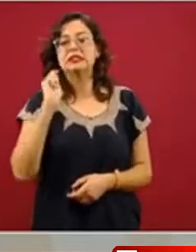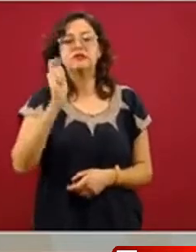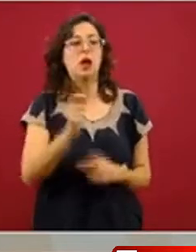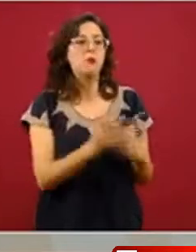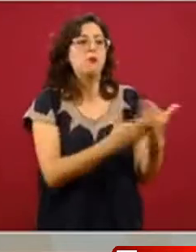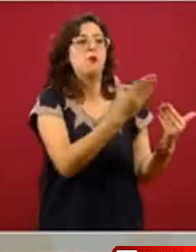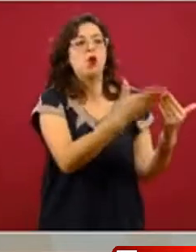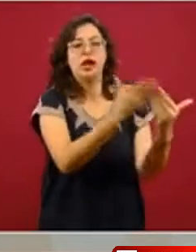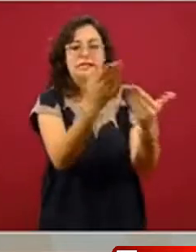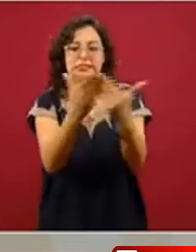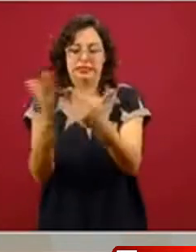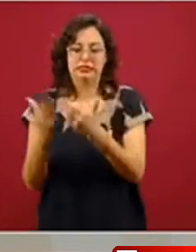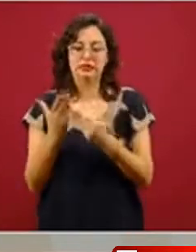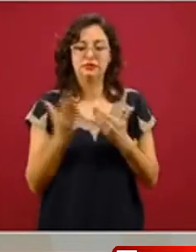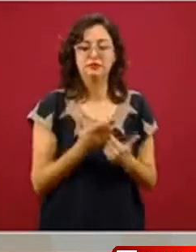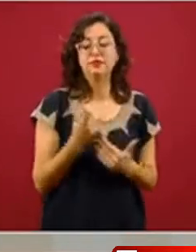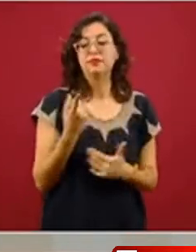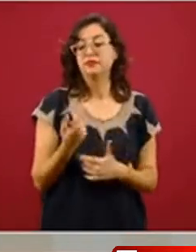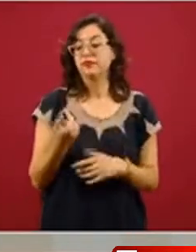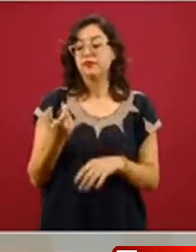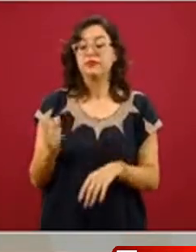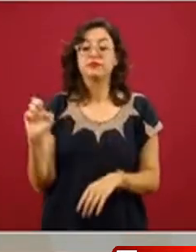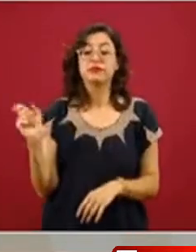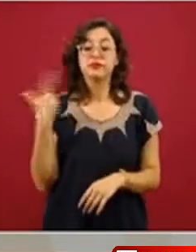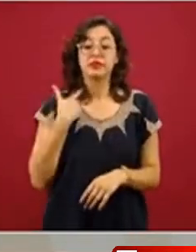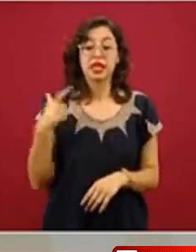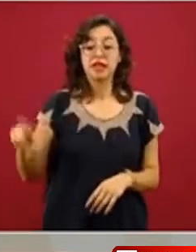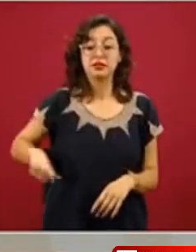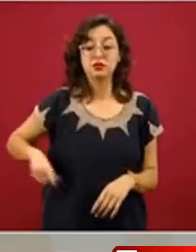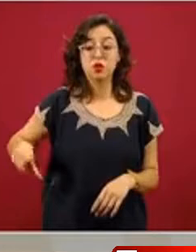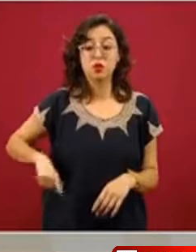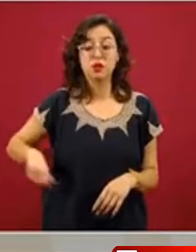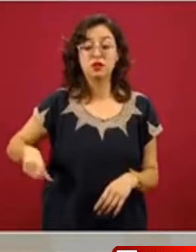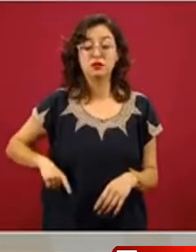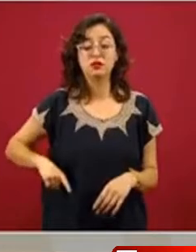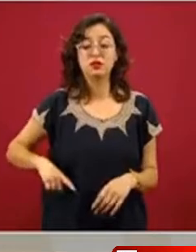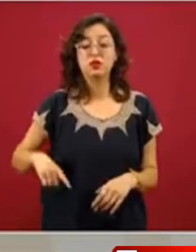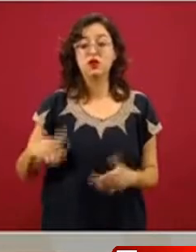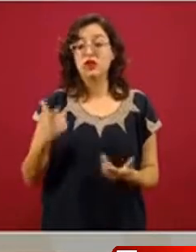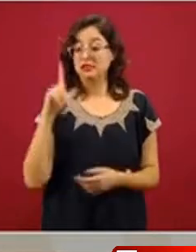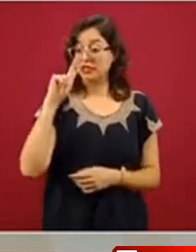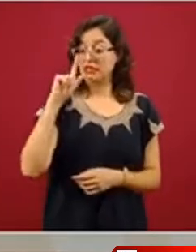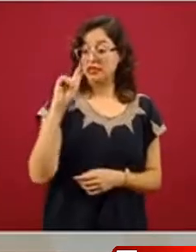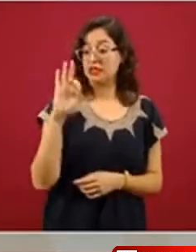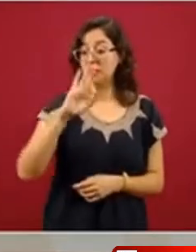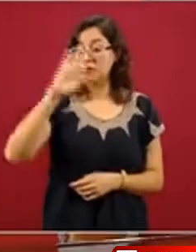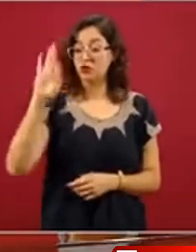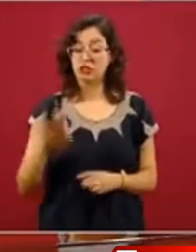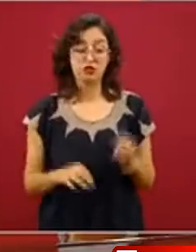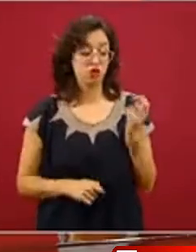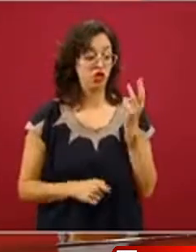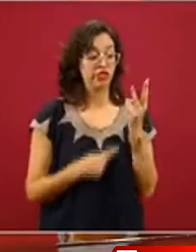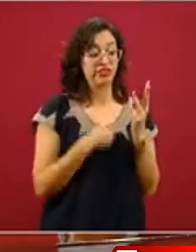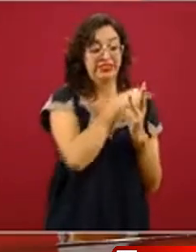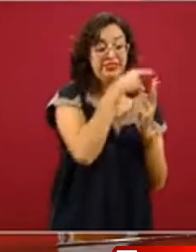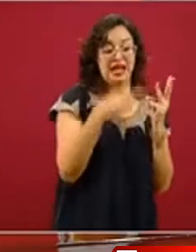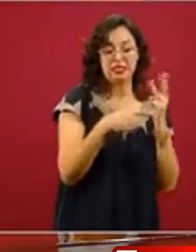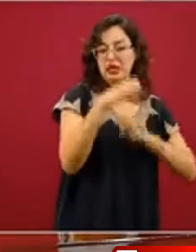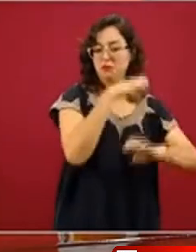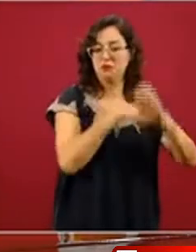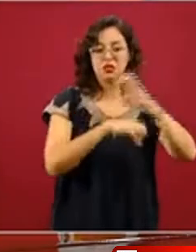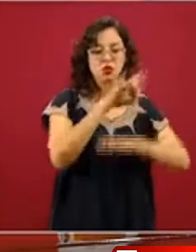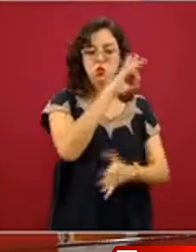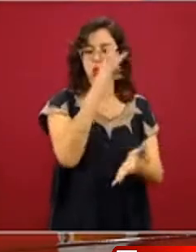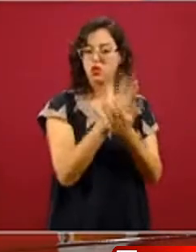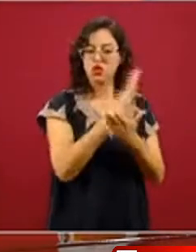sexenio pasado esta distribución de medicamentos se concentró en 70% en solo 3 compañías